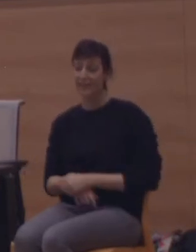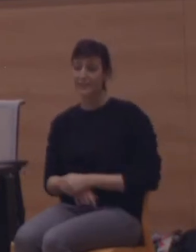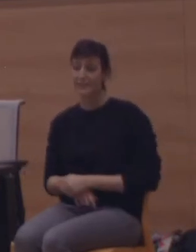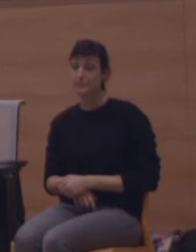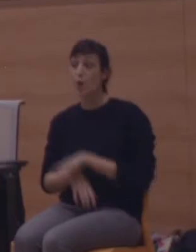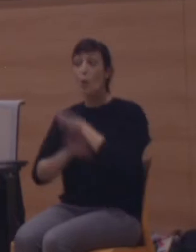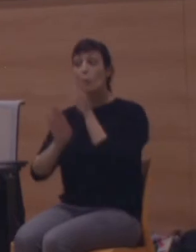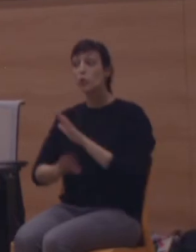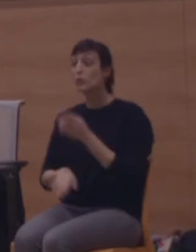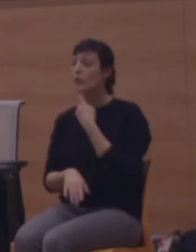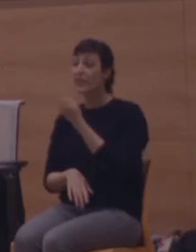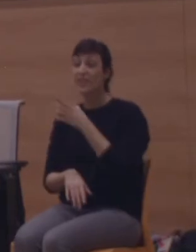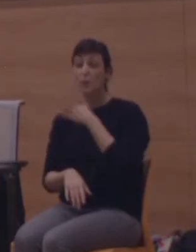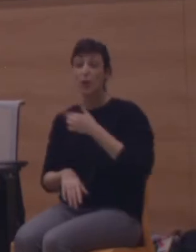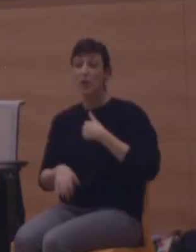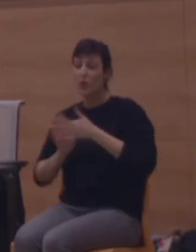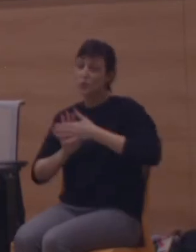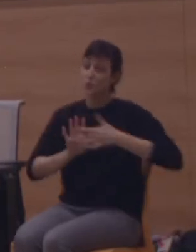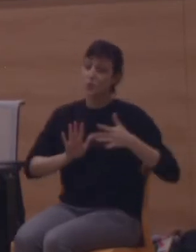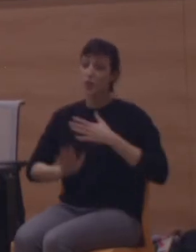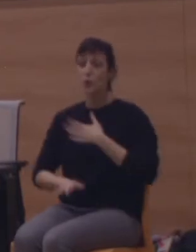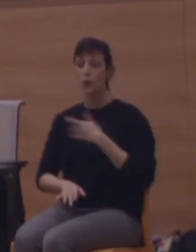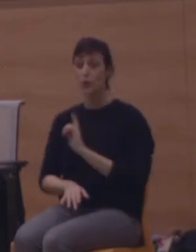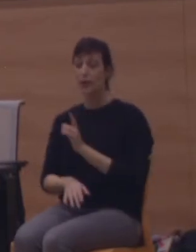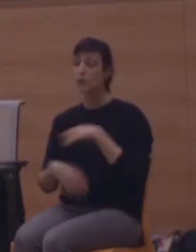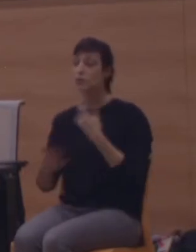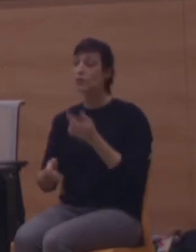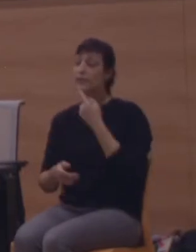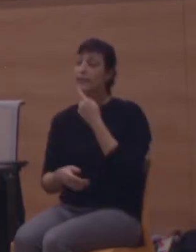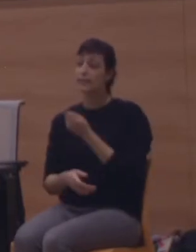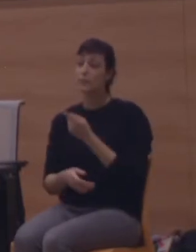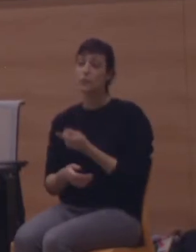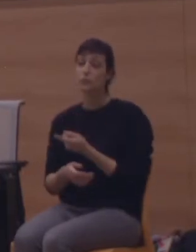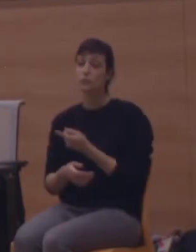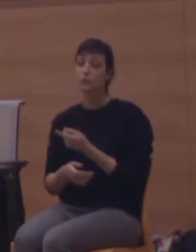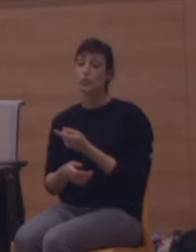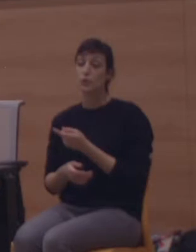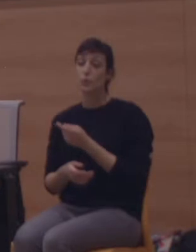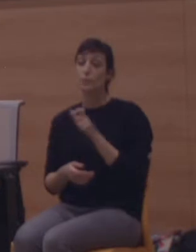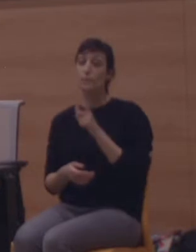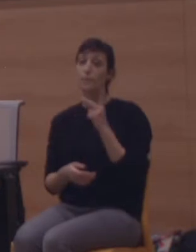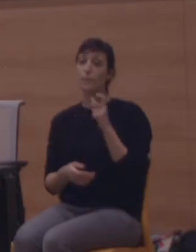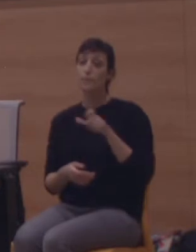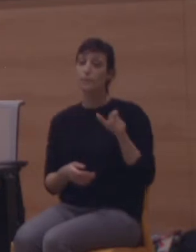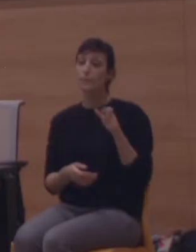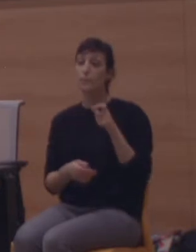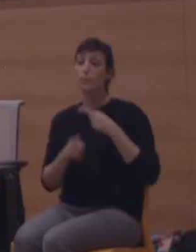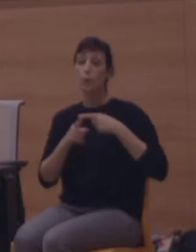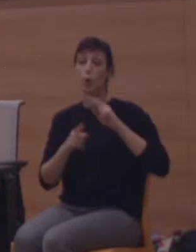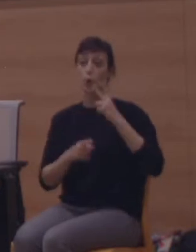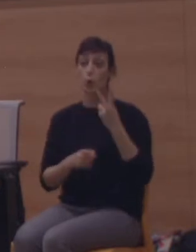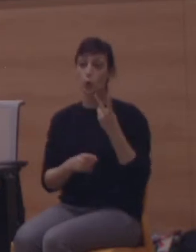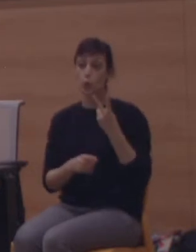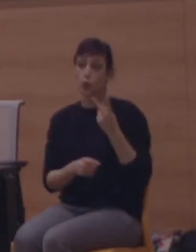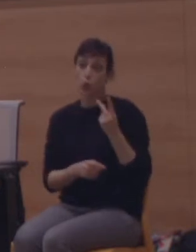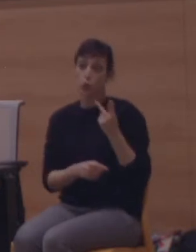Comentaros por último, para no extendernos lo más mínimo, que contamos con un par de productos muy interesantes,